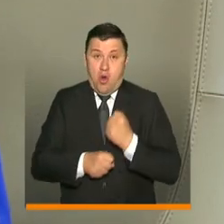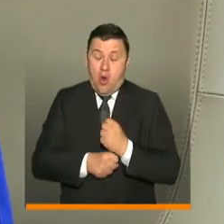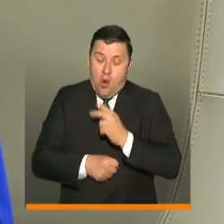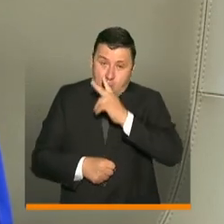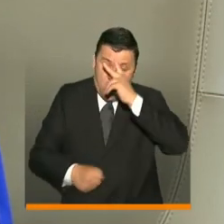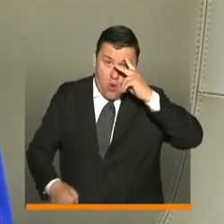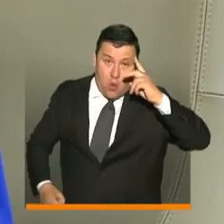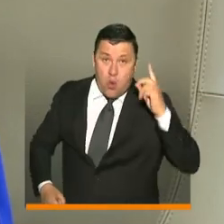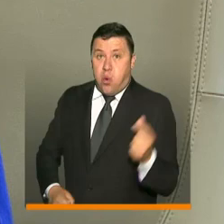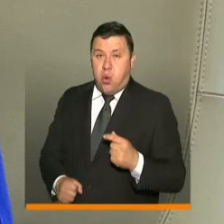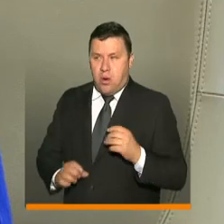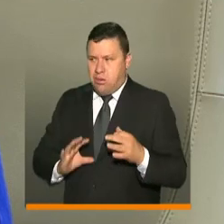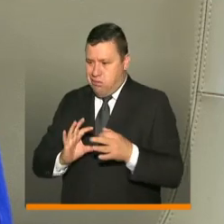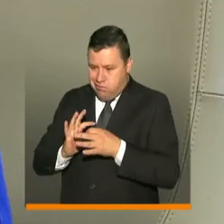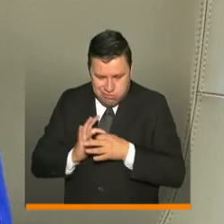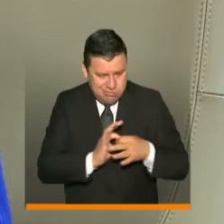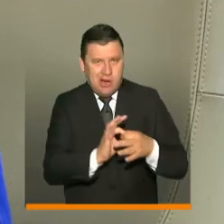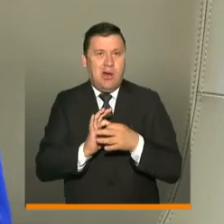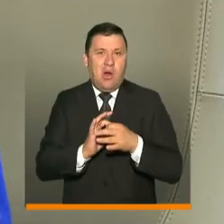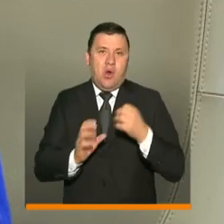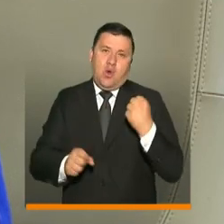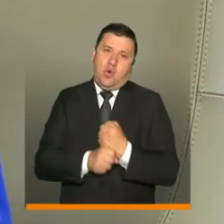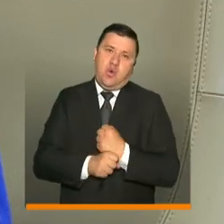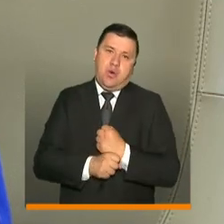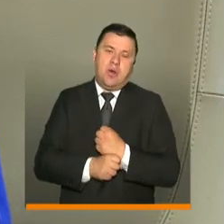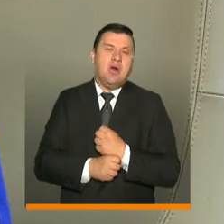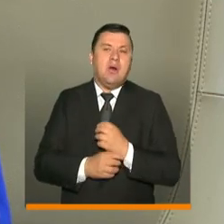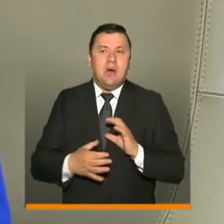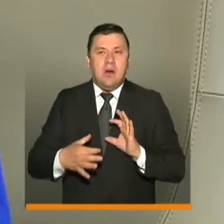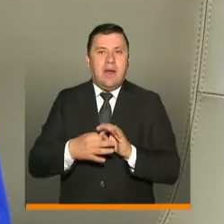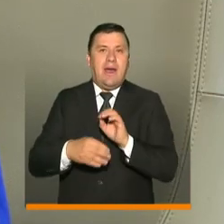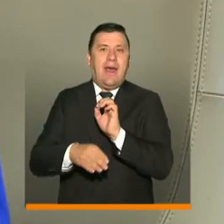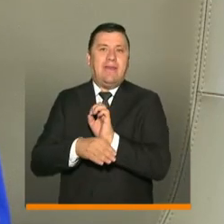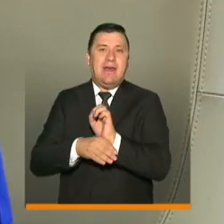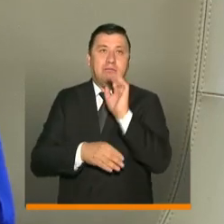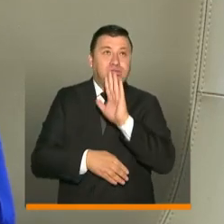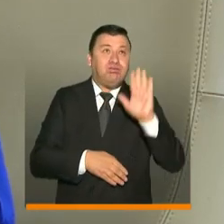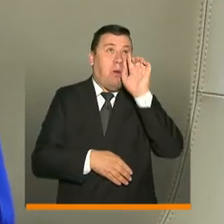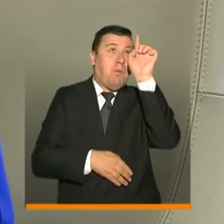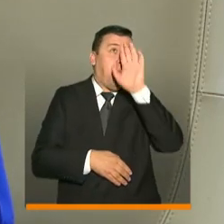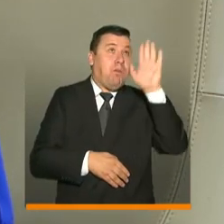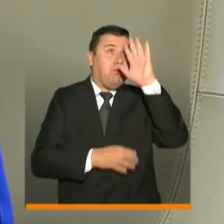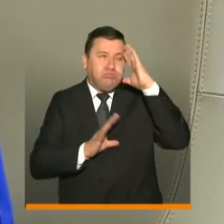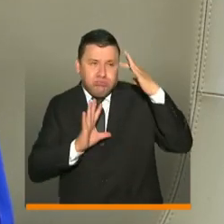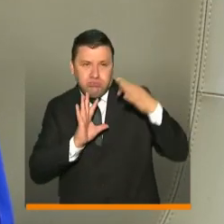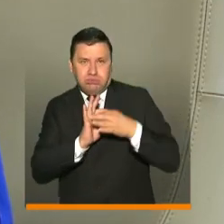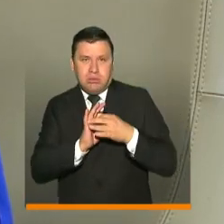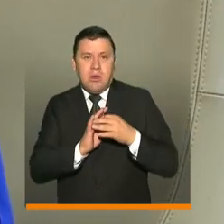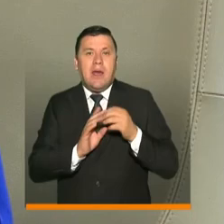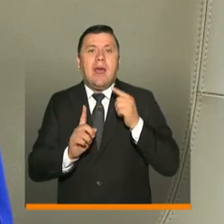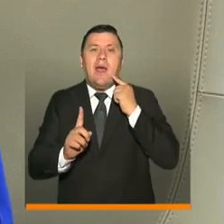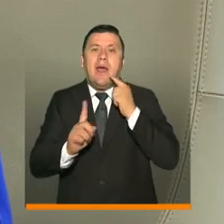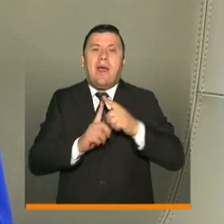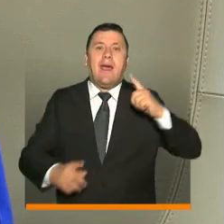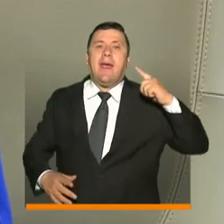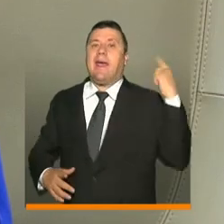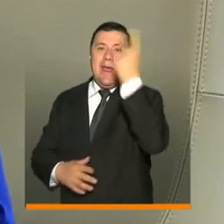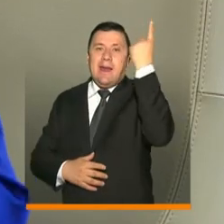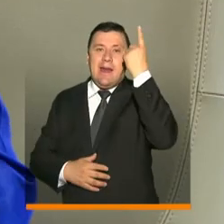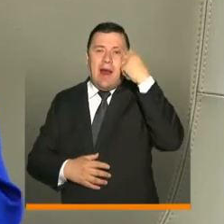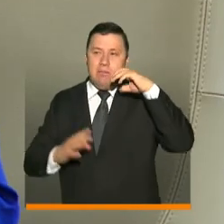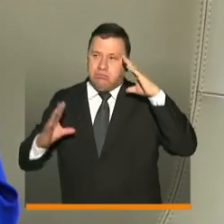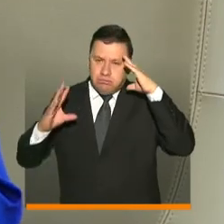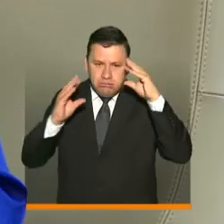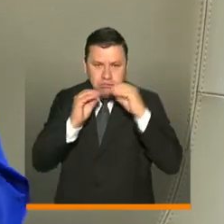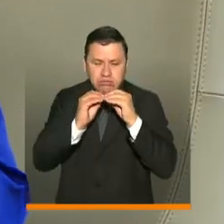titánico del equipo y sobre todo de un trabajo en asocio con las entidades territoriales por lograr pluralidad y por cumplirle a las regiones